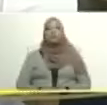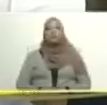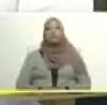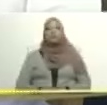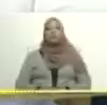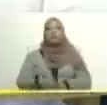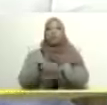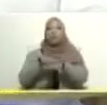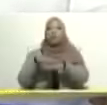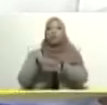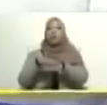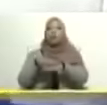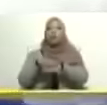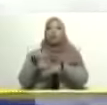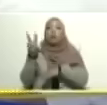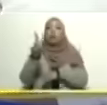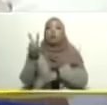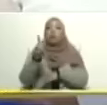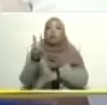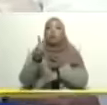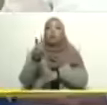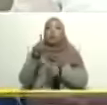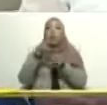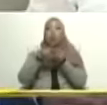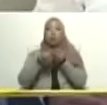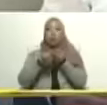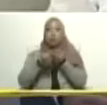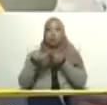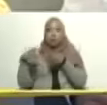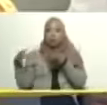Las primeras damas están reunidas